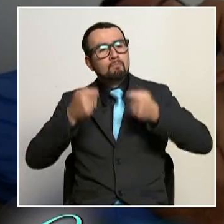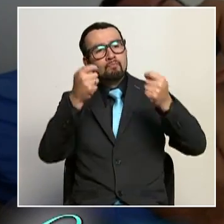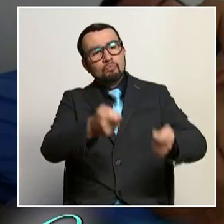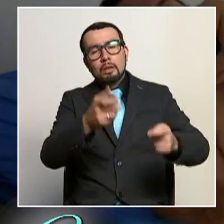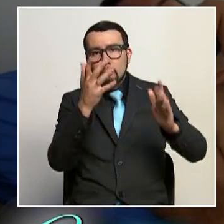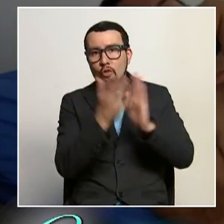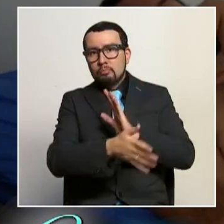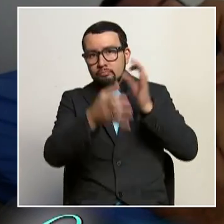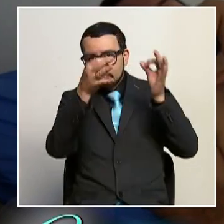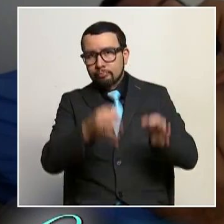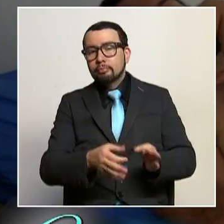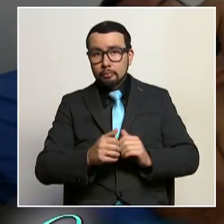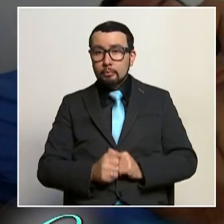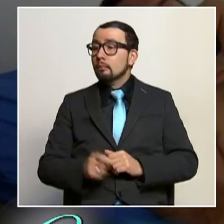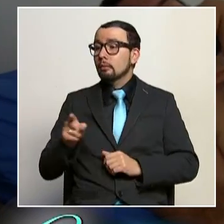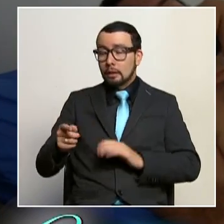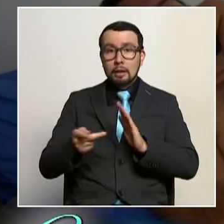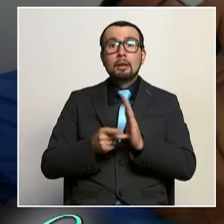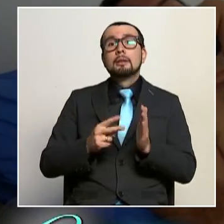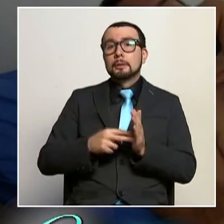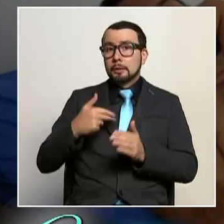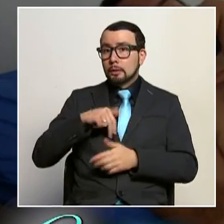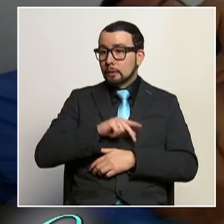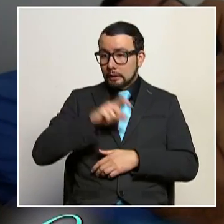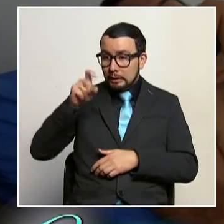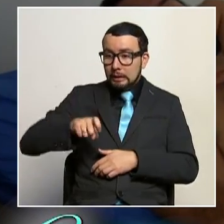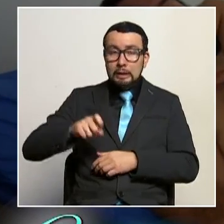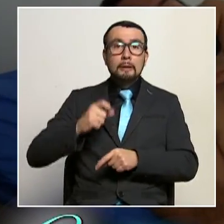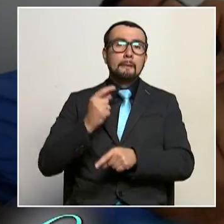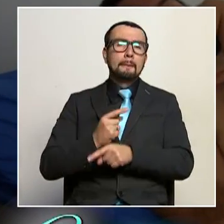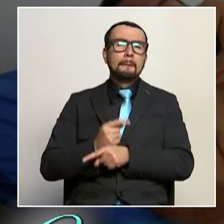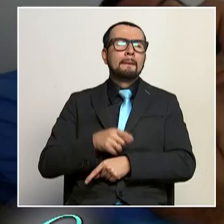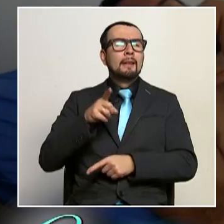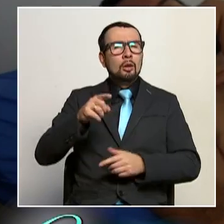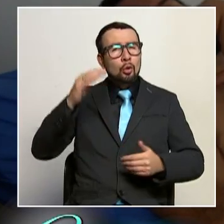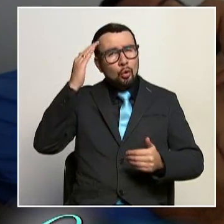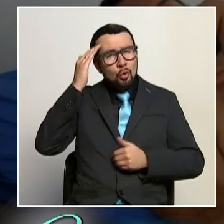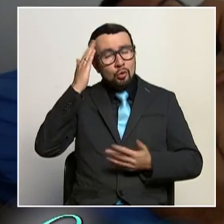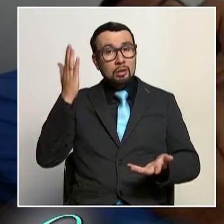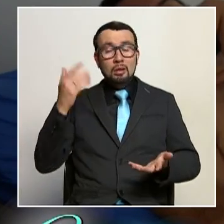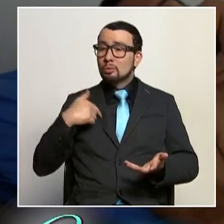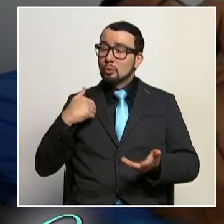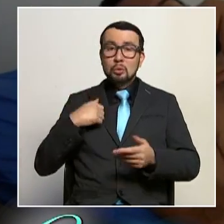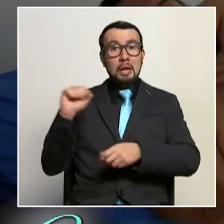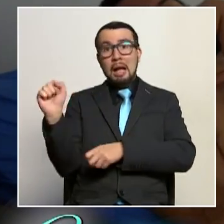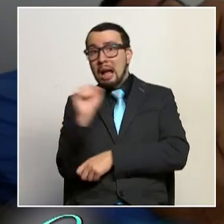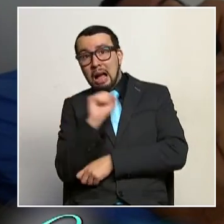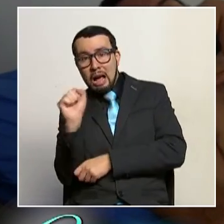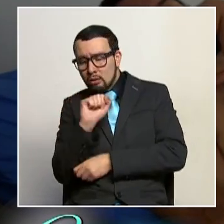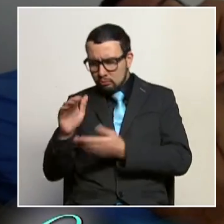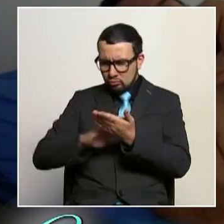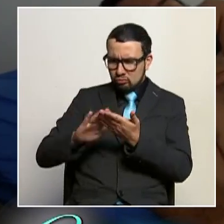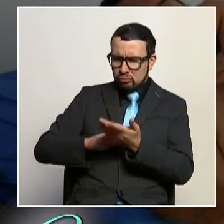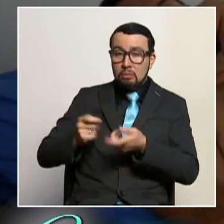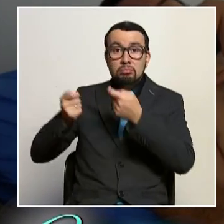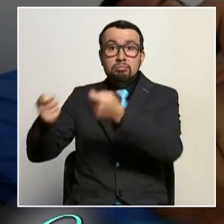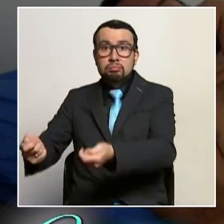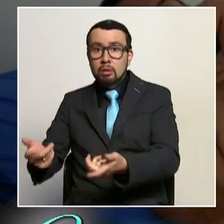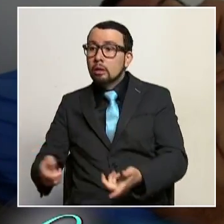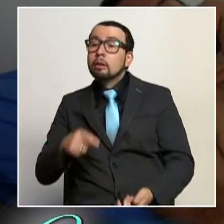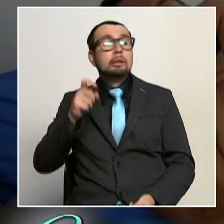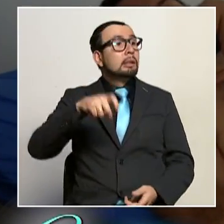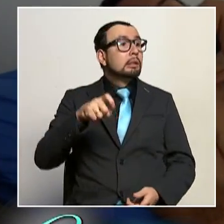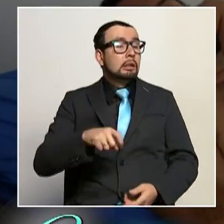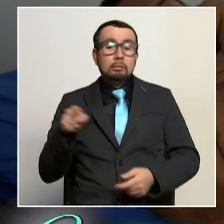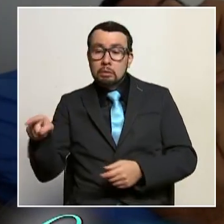paciente. A eso es lo que tenemos que llegar, a tener conciencia en que si uno lleva el carro a la revisión y le dicen, oiga, doctor Mauricio, tiene que traer